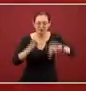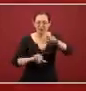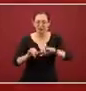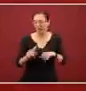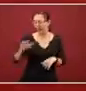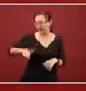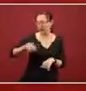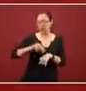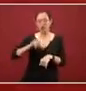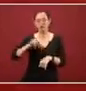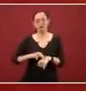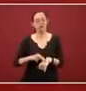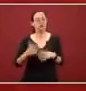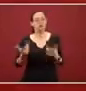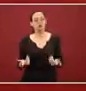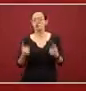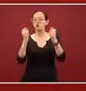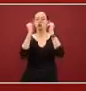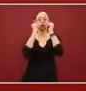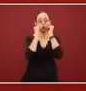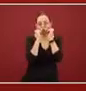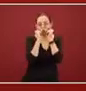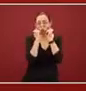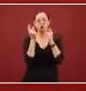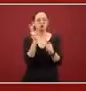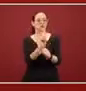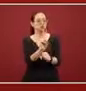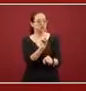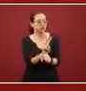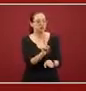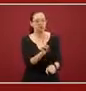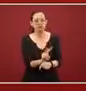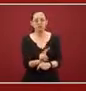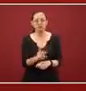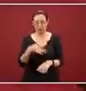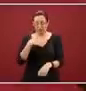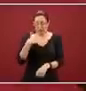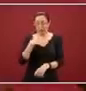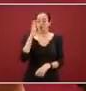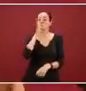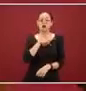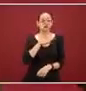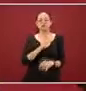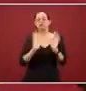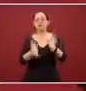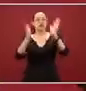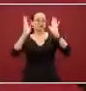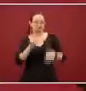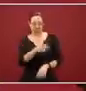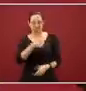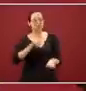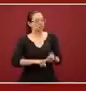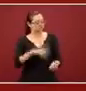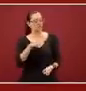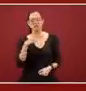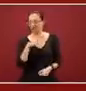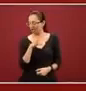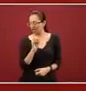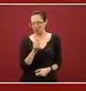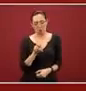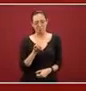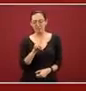Borja, tanto para el manejo clínico como para la vigilancia se asume que tienen COVID. A partir de ahora, todas las